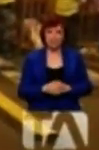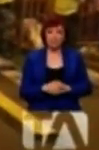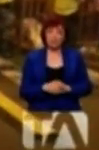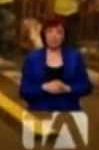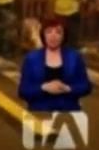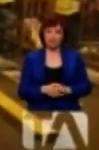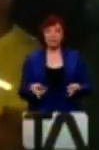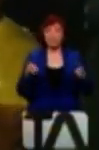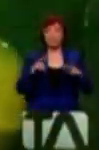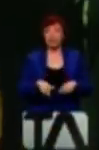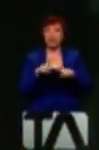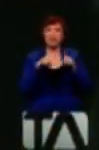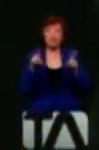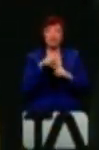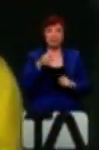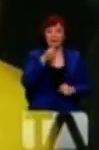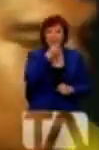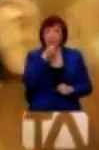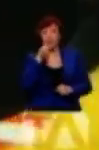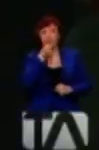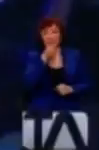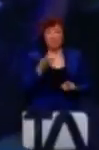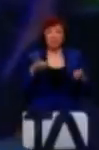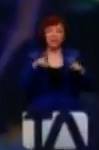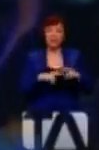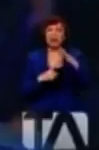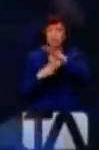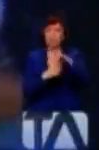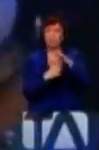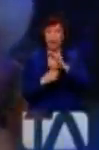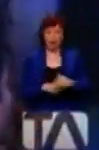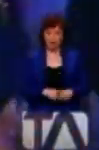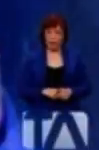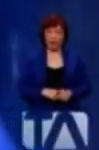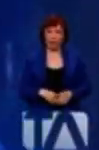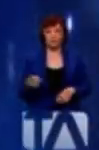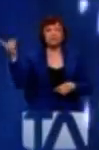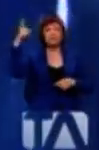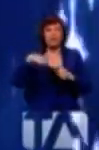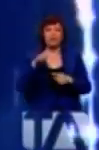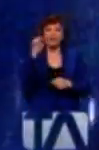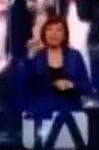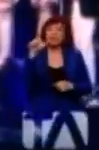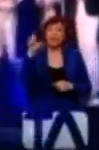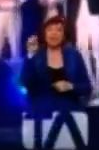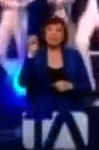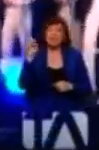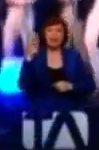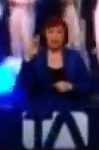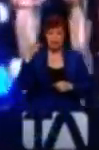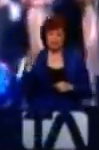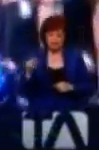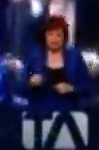se darán varios conciertos. En el Parque Samanes se presentarán el dueto venezolano Salserín, el salsero colombiano